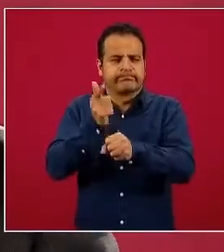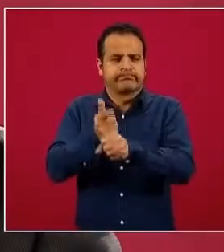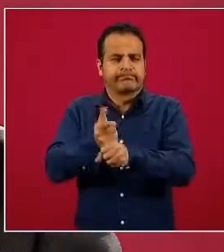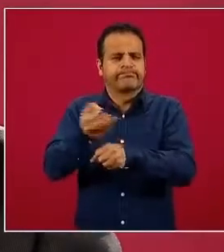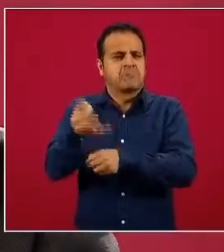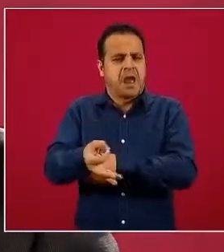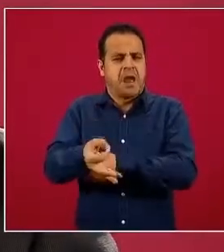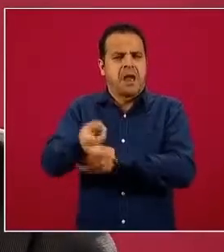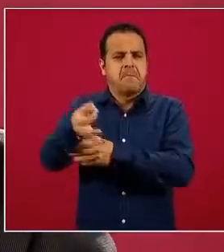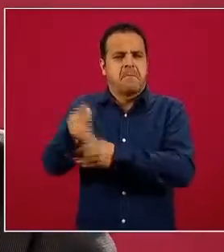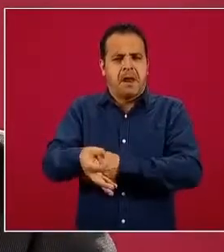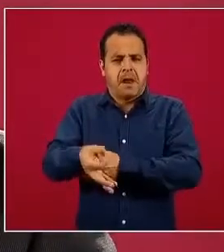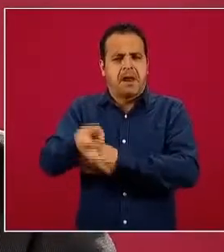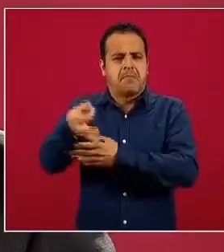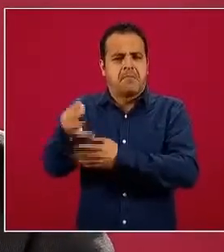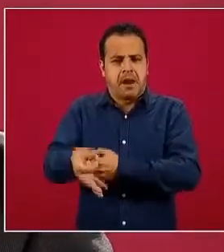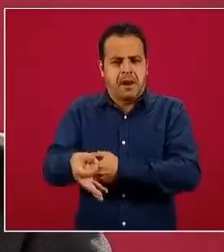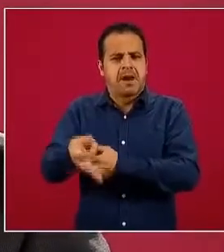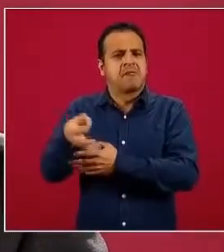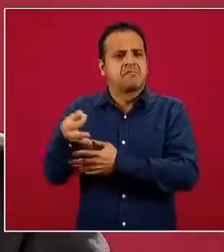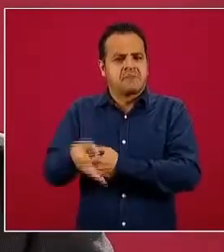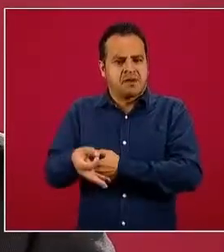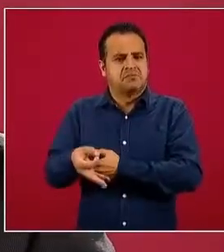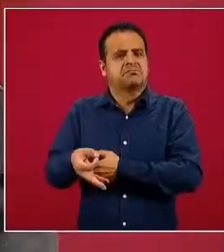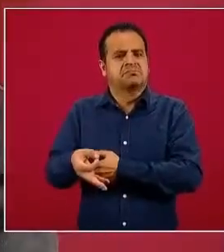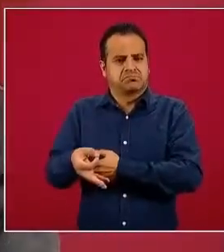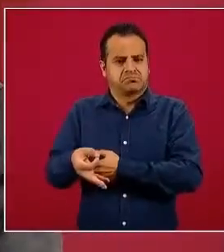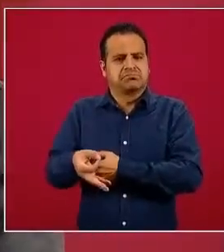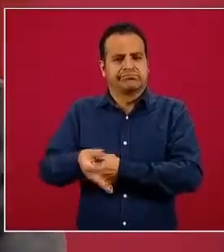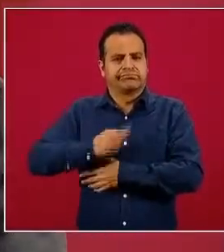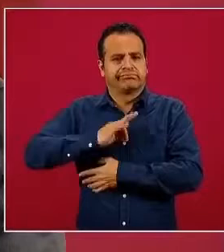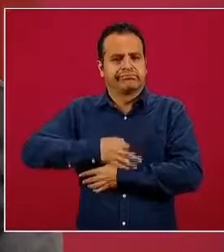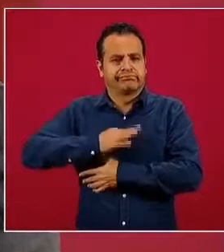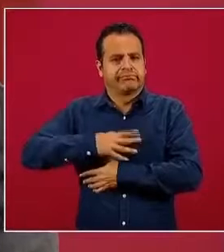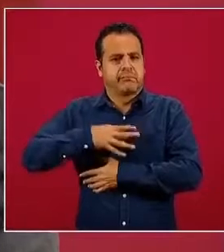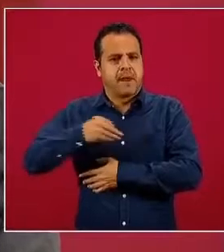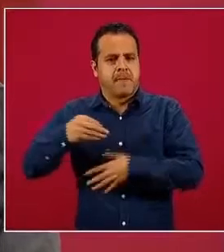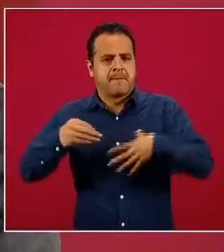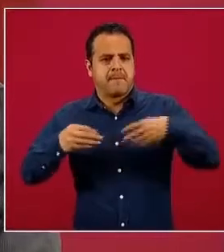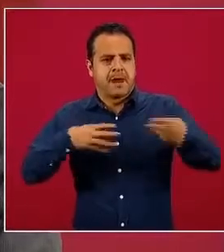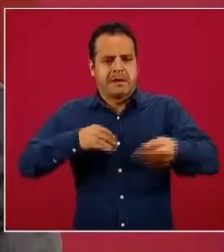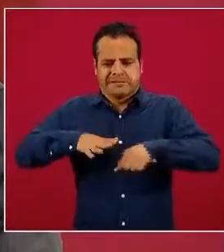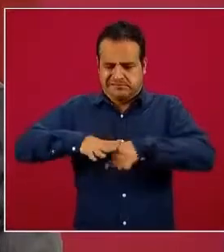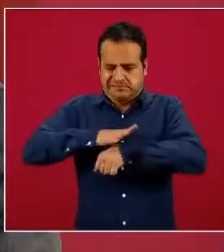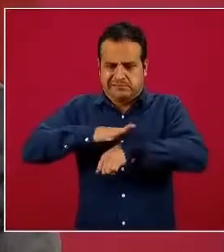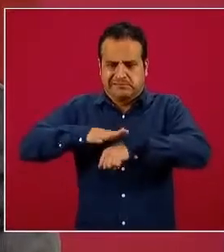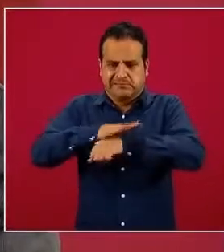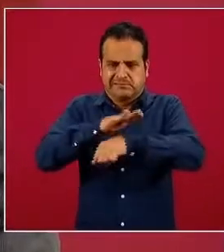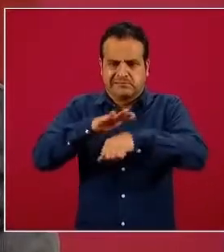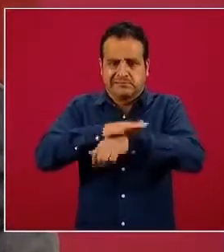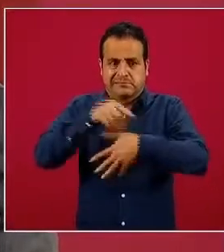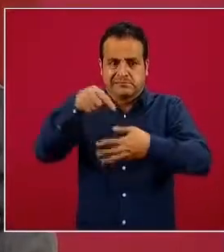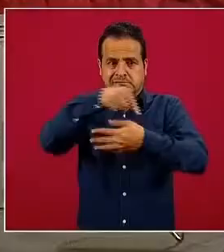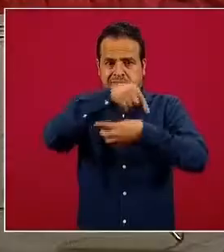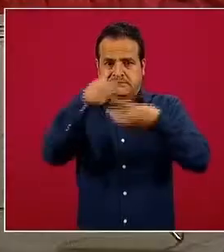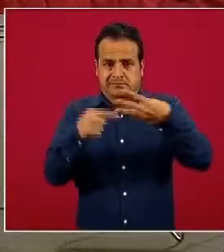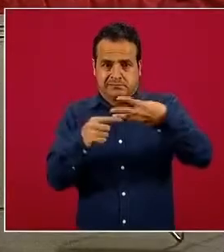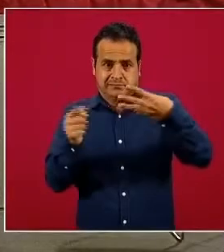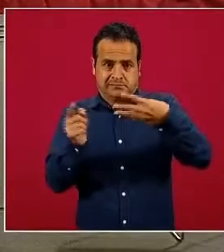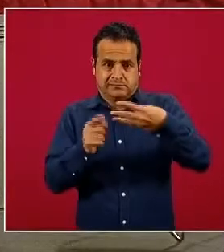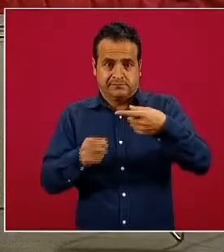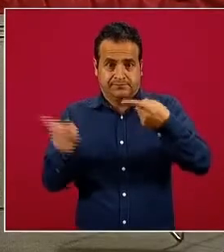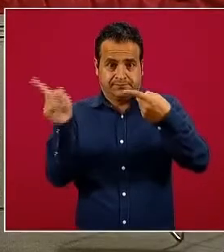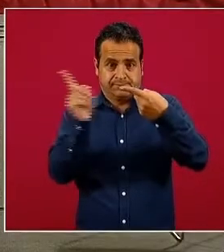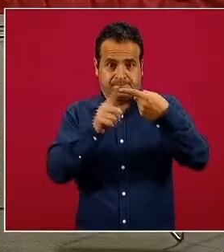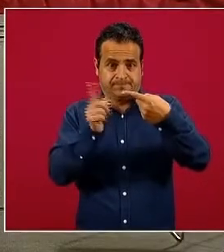al tiempo en la ocurrencia de la epidemia, principalmente con los tres indicadores fundamentales que son la